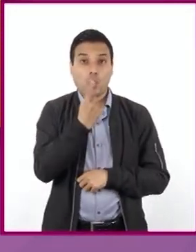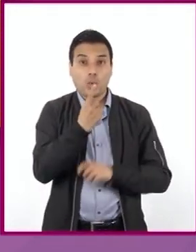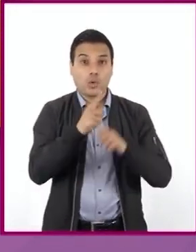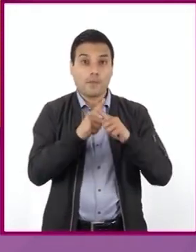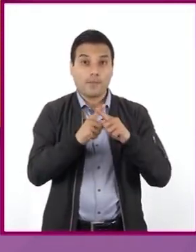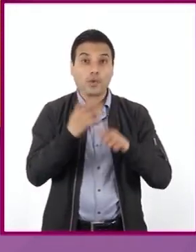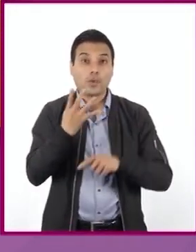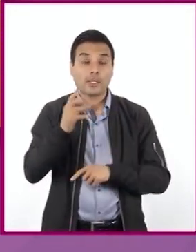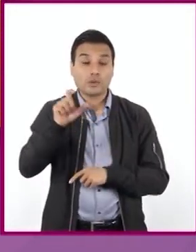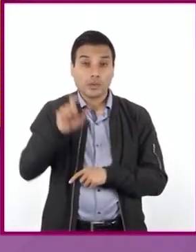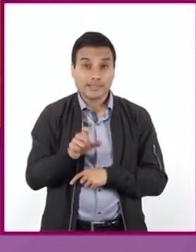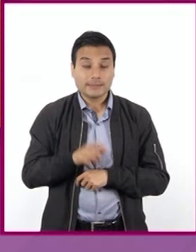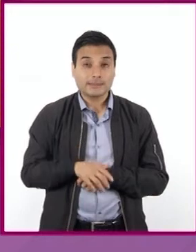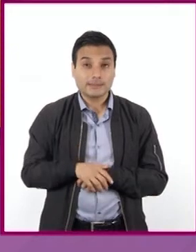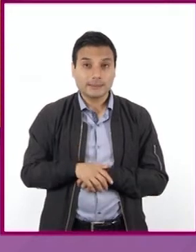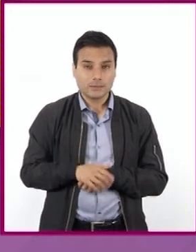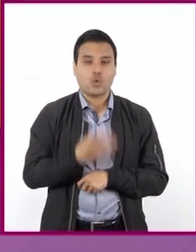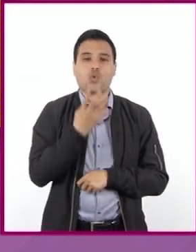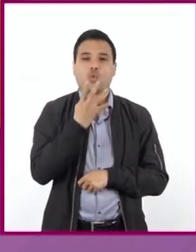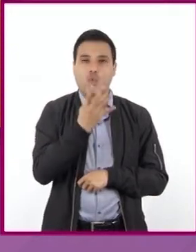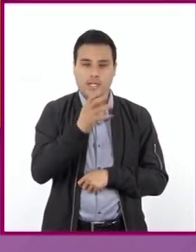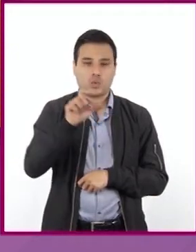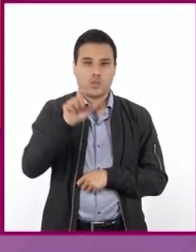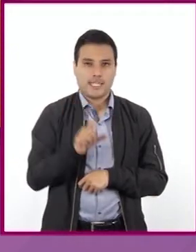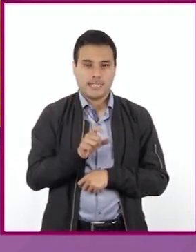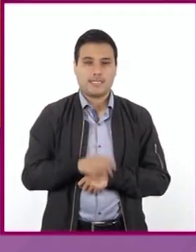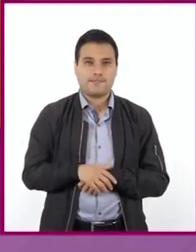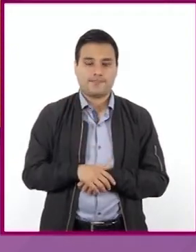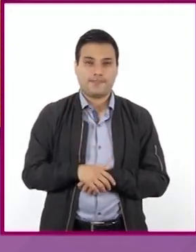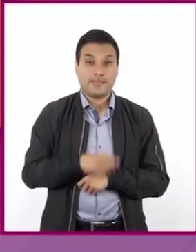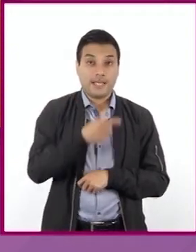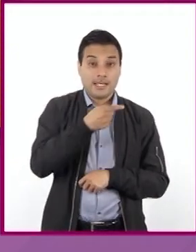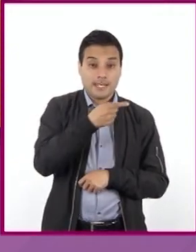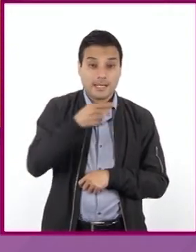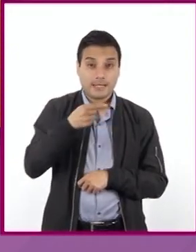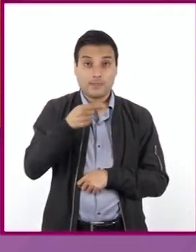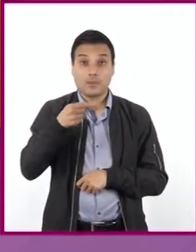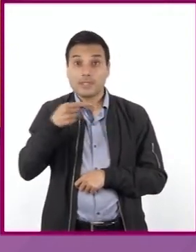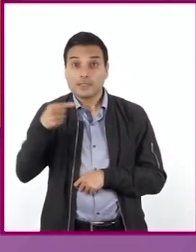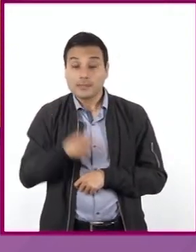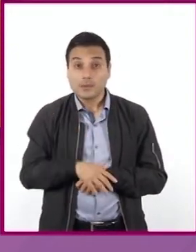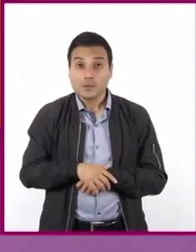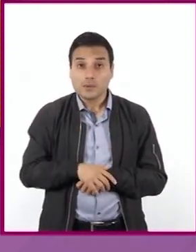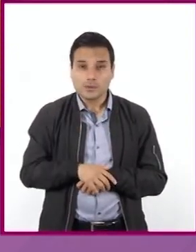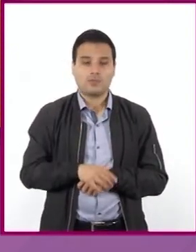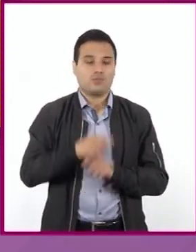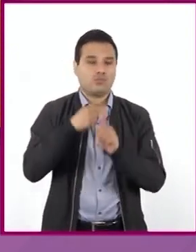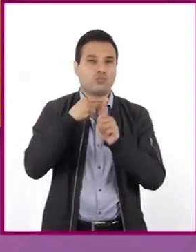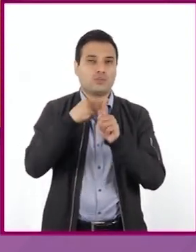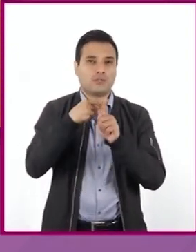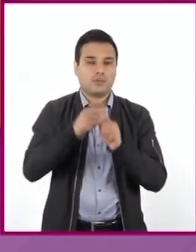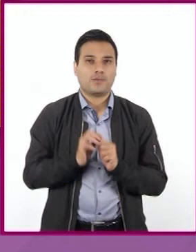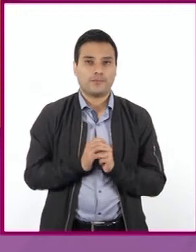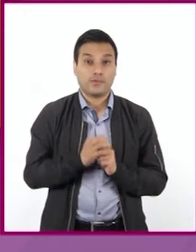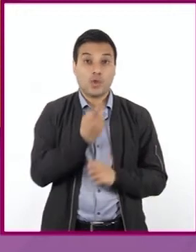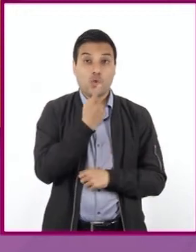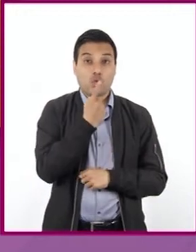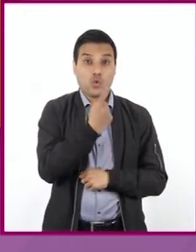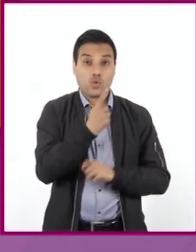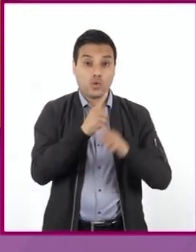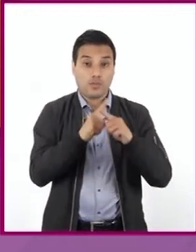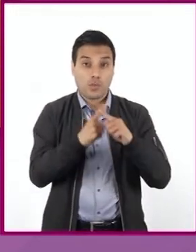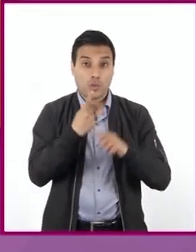4x es igual a 4x. Negativo por negativo es positivo. 1 por